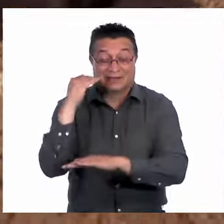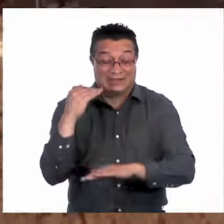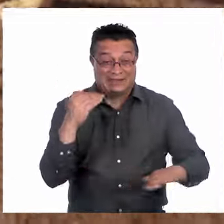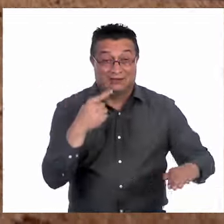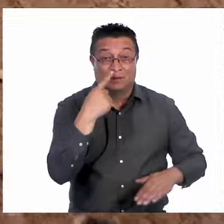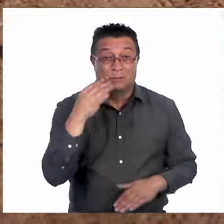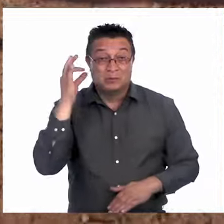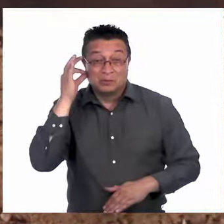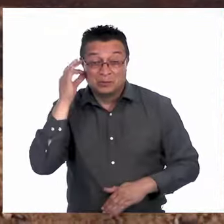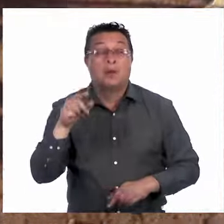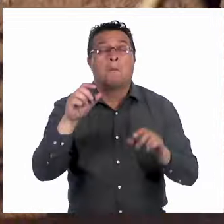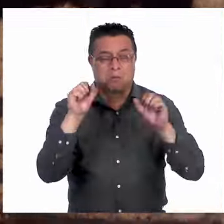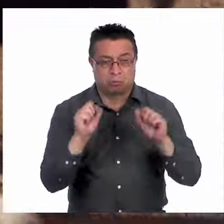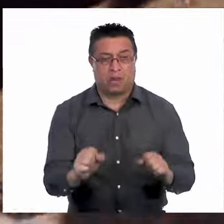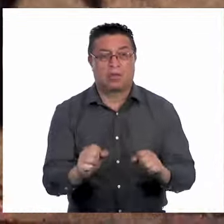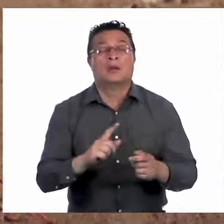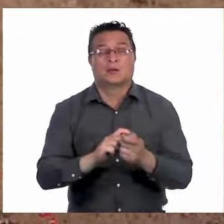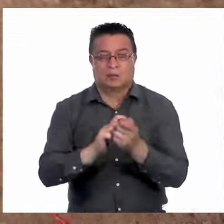Los niños y niñas pueden impactar